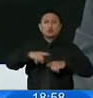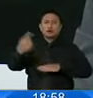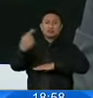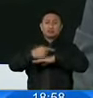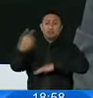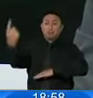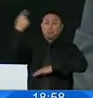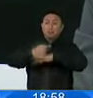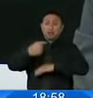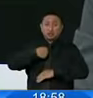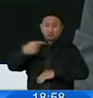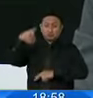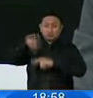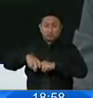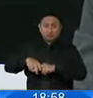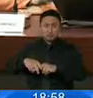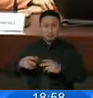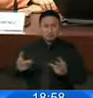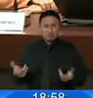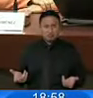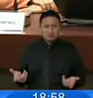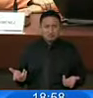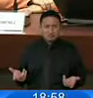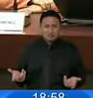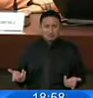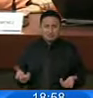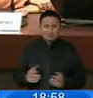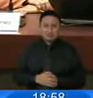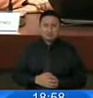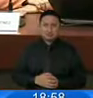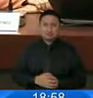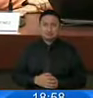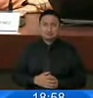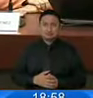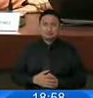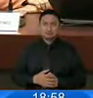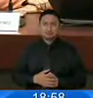que él dice que yo me deba sentar. Informó Héctor Romero.